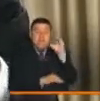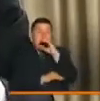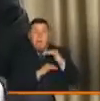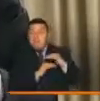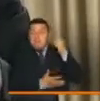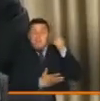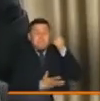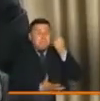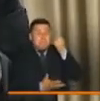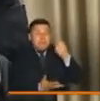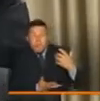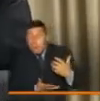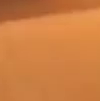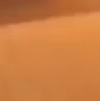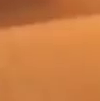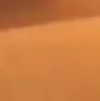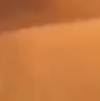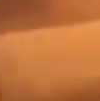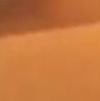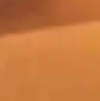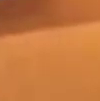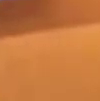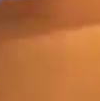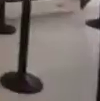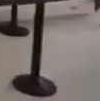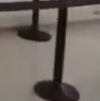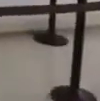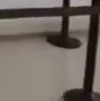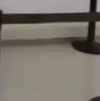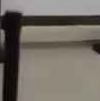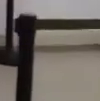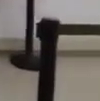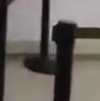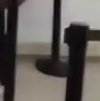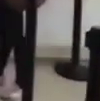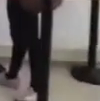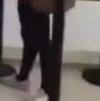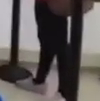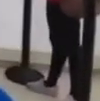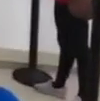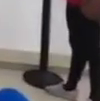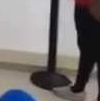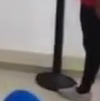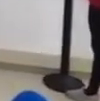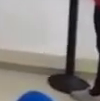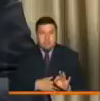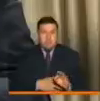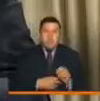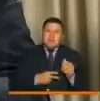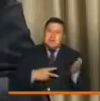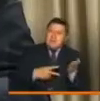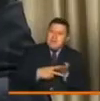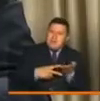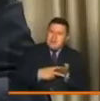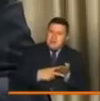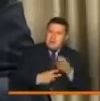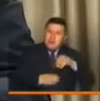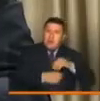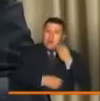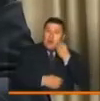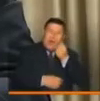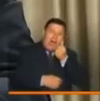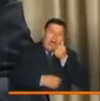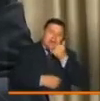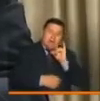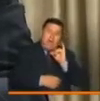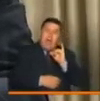en transferencias monetarias a hogares vulnerables. Significa que el 50%, la mitad de los hogares en Colombia,